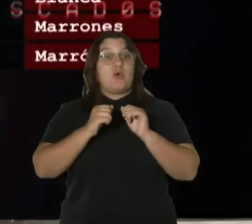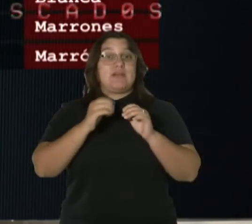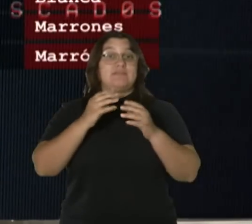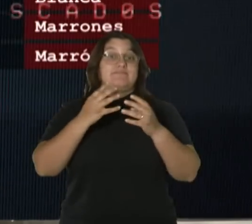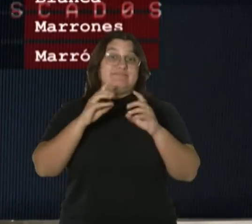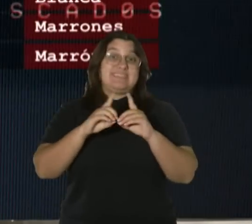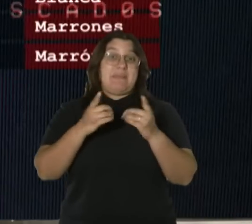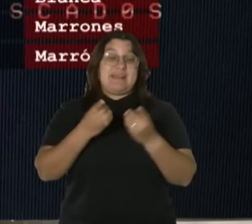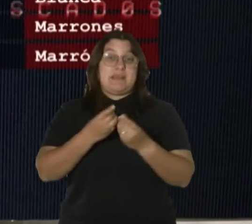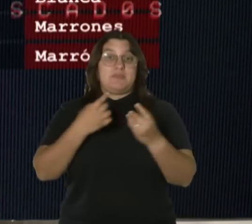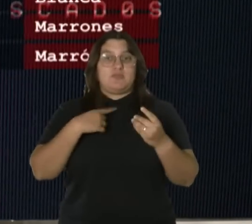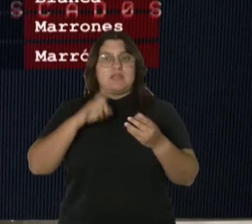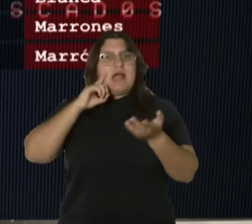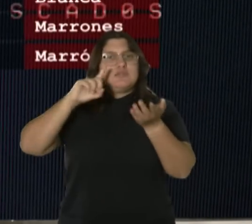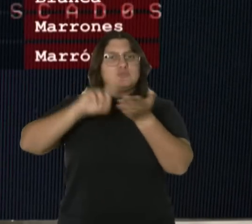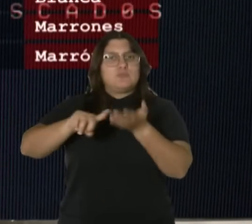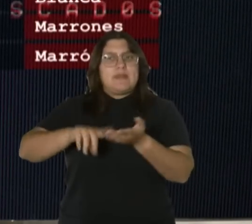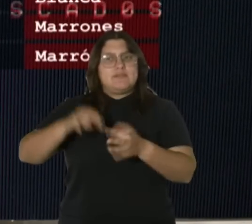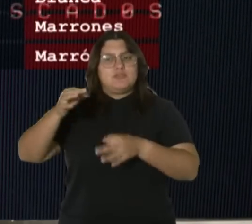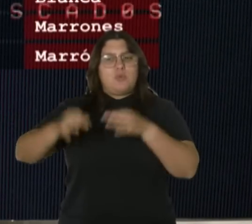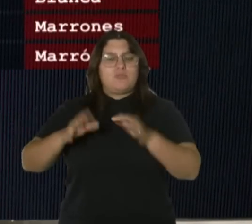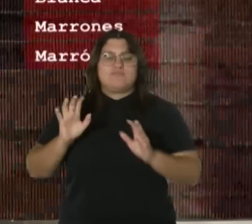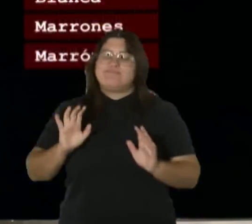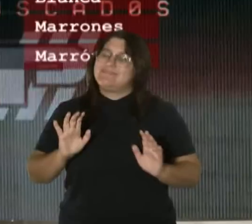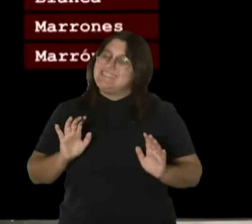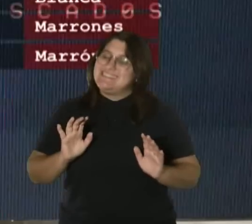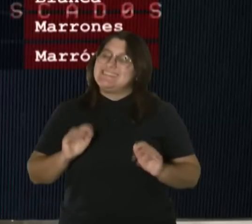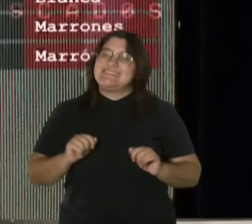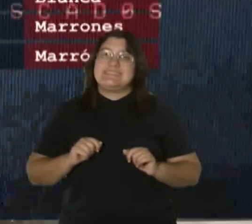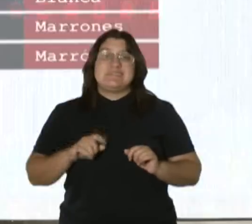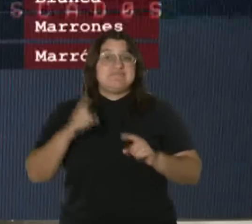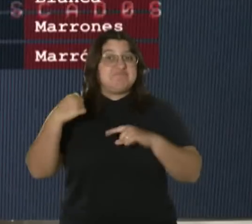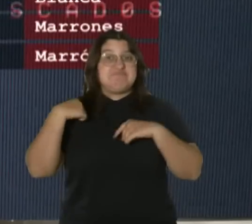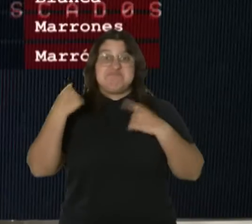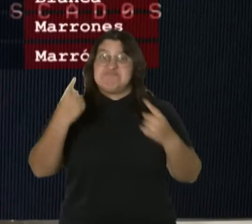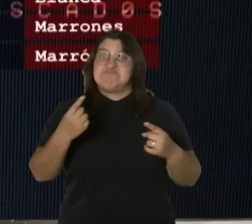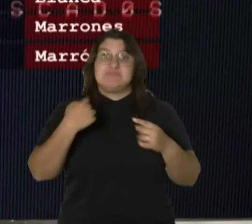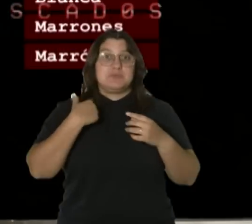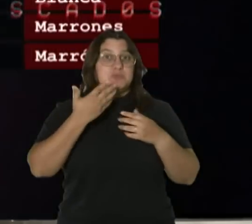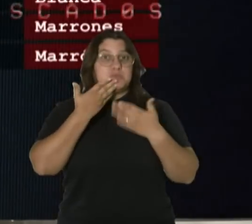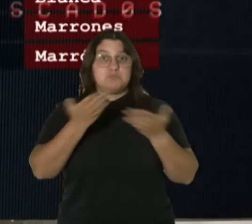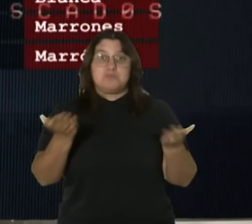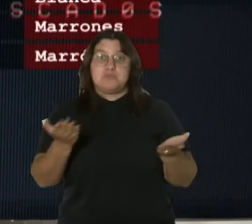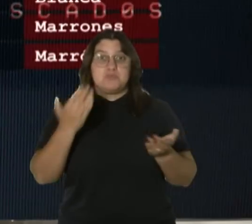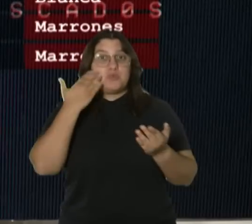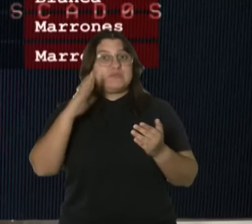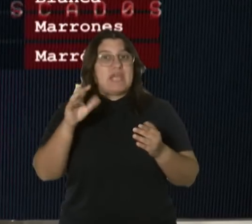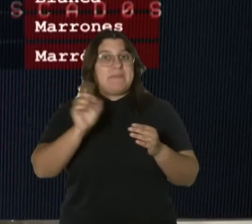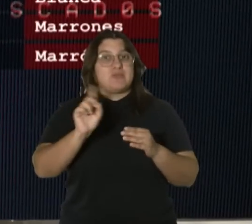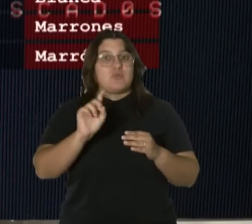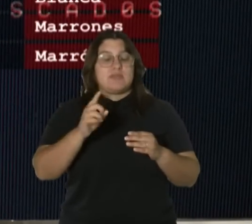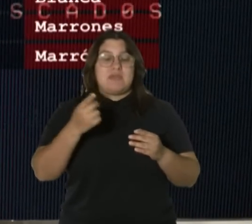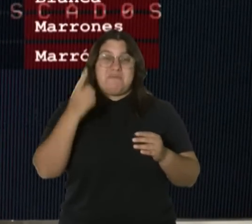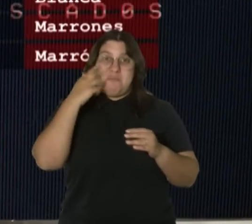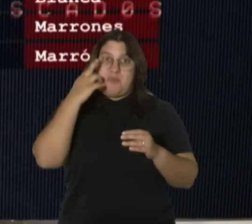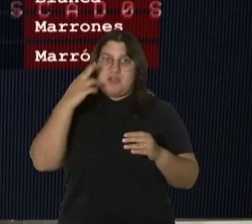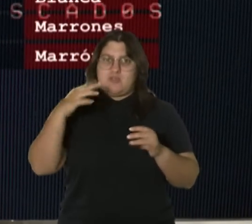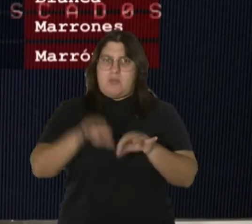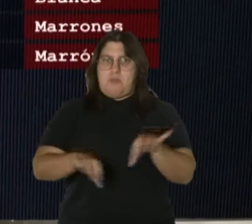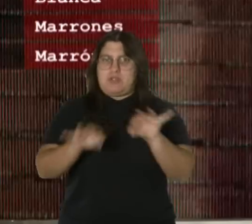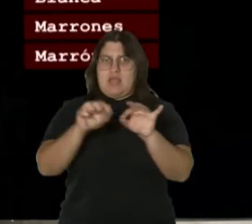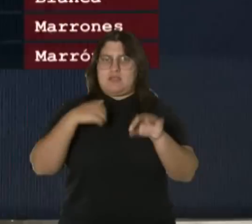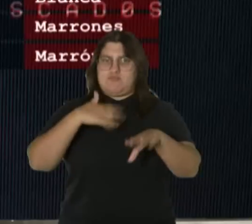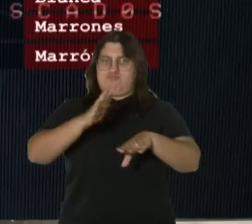corrección que la supervisaba y se desconoce de paradero de ella Esa es la importancia verdad que soltamos todas estas personas que